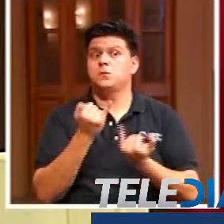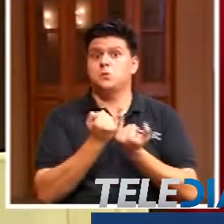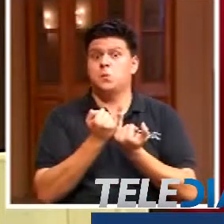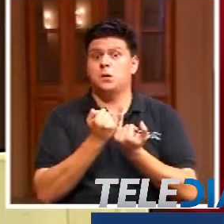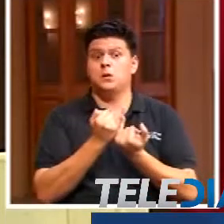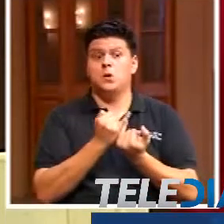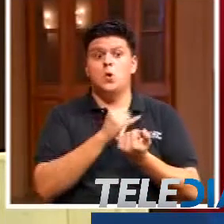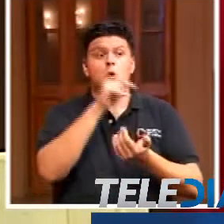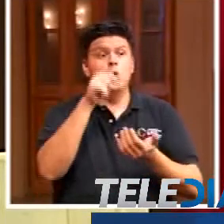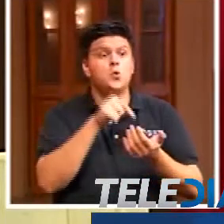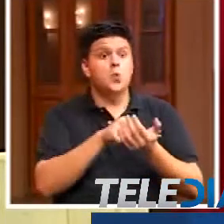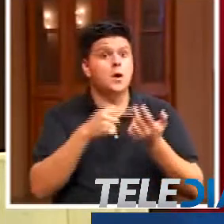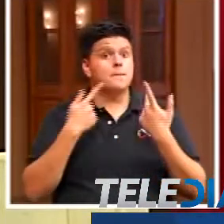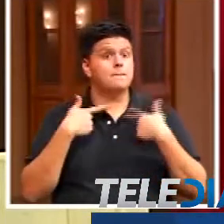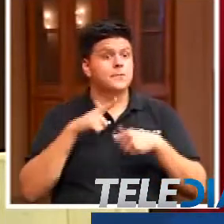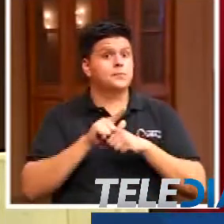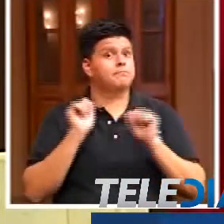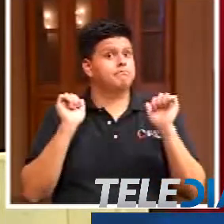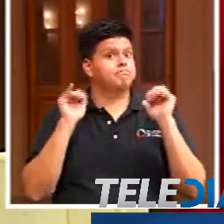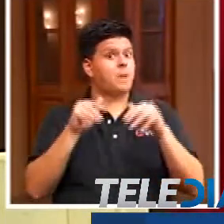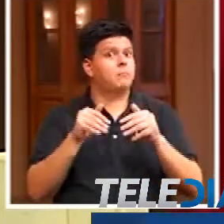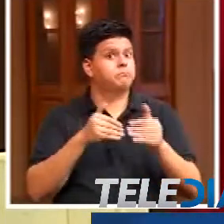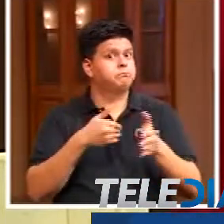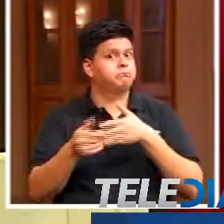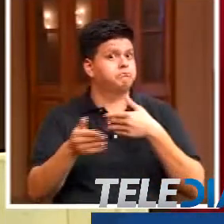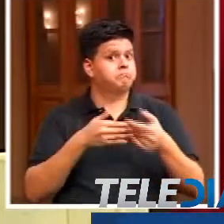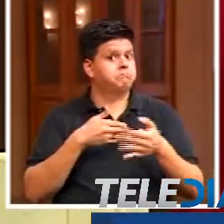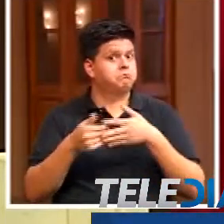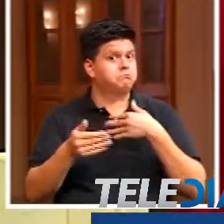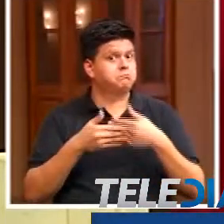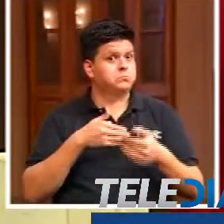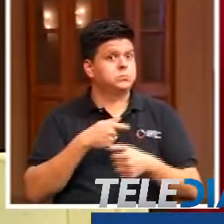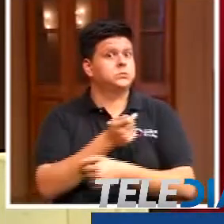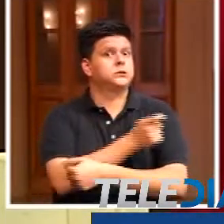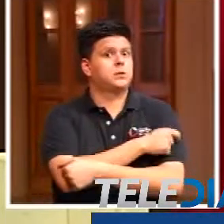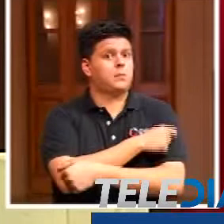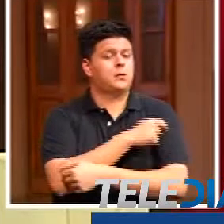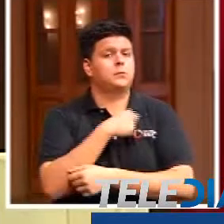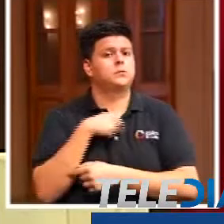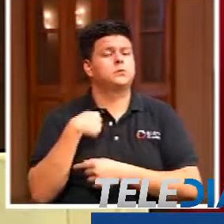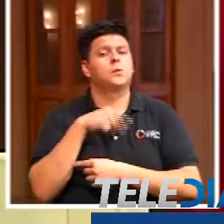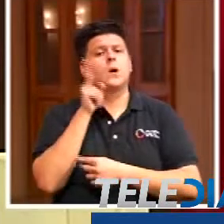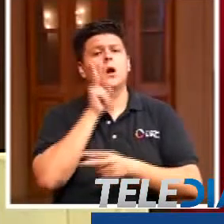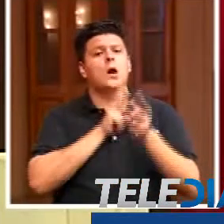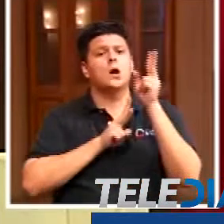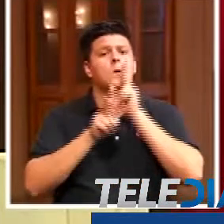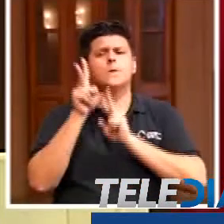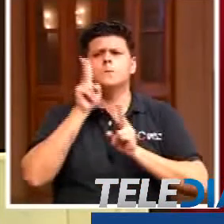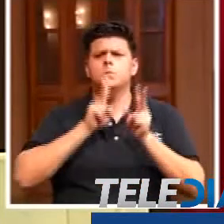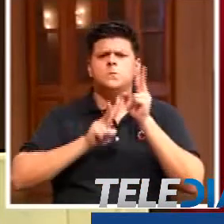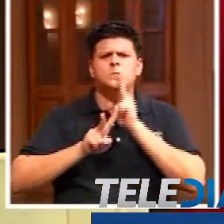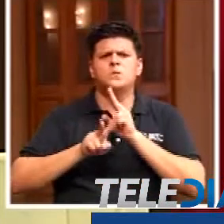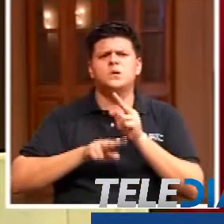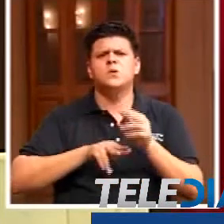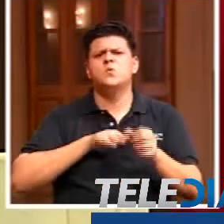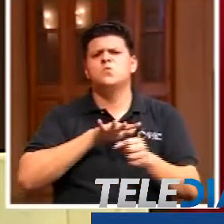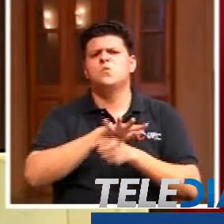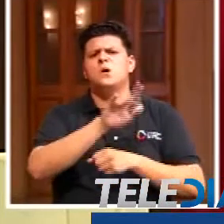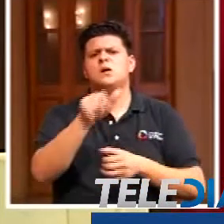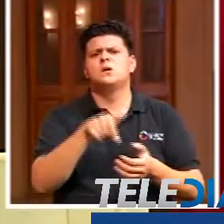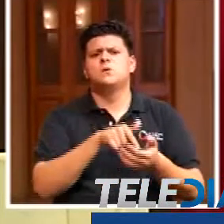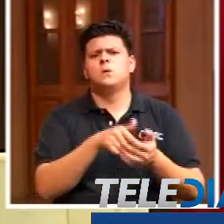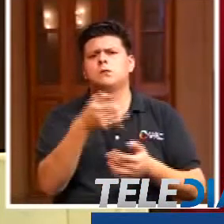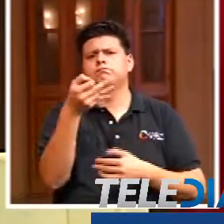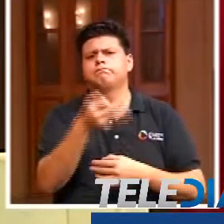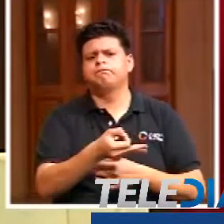puntos donde pueda ir el personal a pie a vacunarse. Estamos viendo cuáles son los puntos